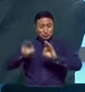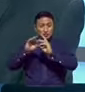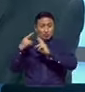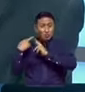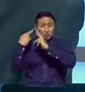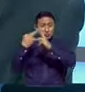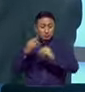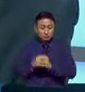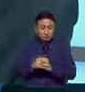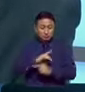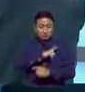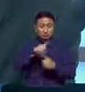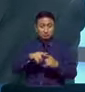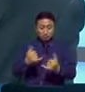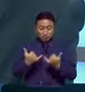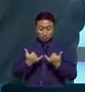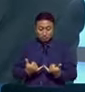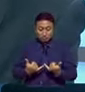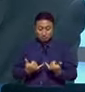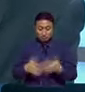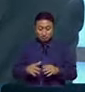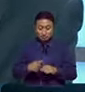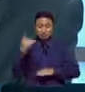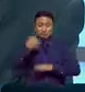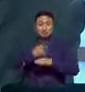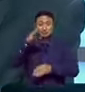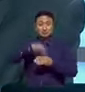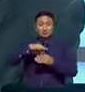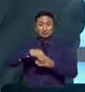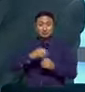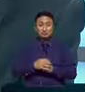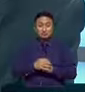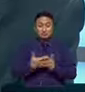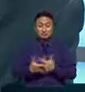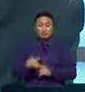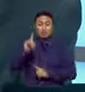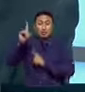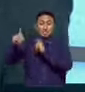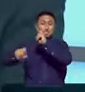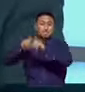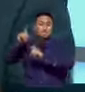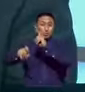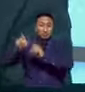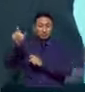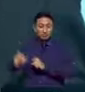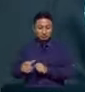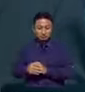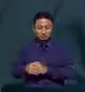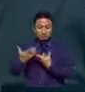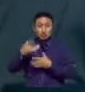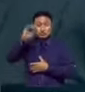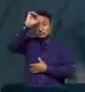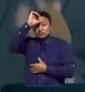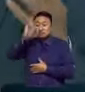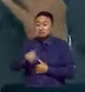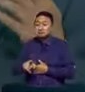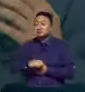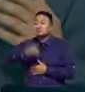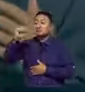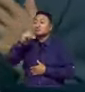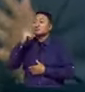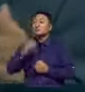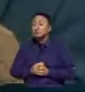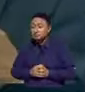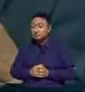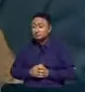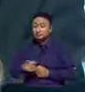Y hasta el día de hoy, mira, hoy estamos el día de las elecciones y tenemos el exit poll o varios exit poll y todavía no sabemos del resultado. Y